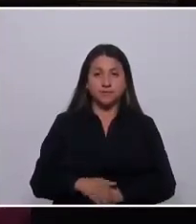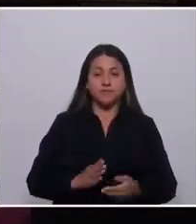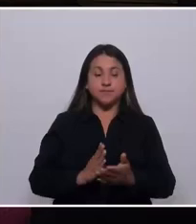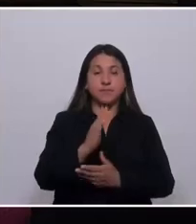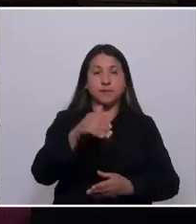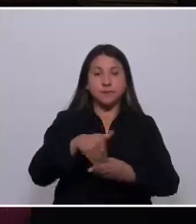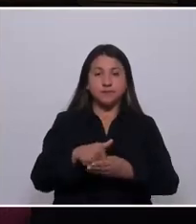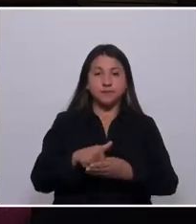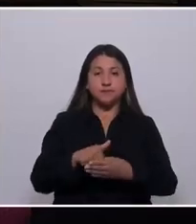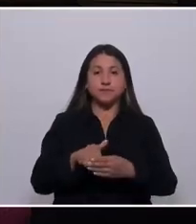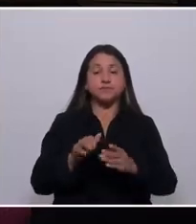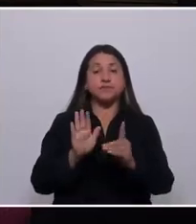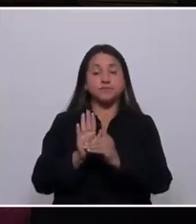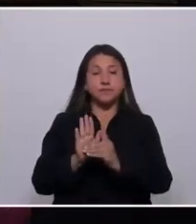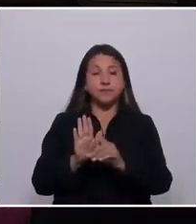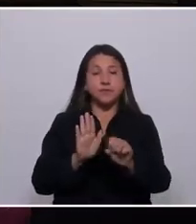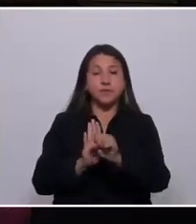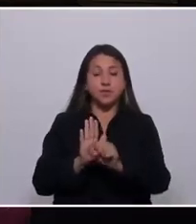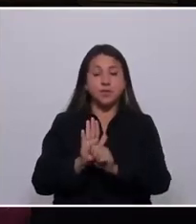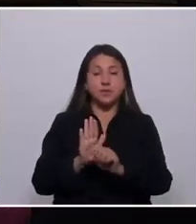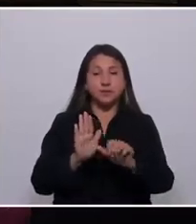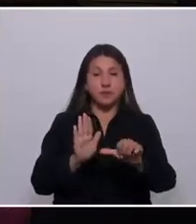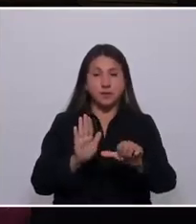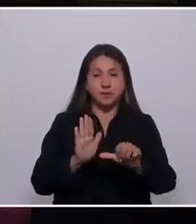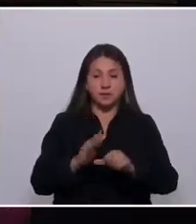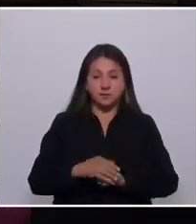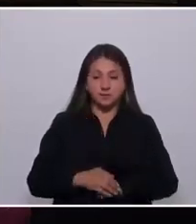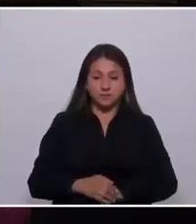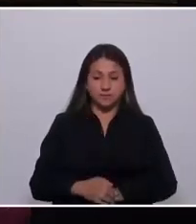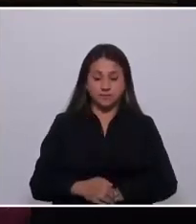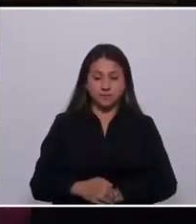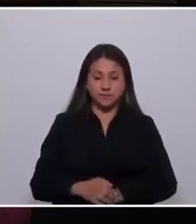votación la letra D del artículo 6.